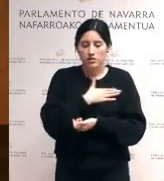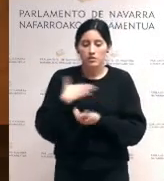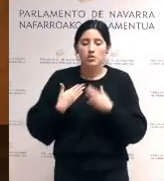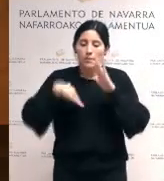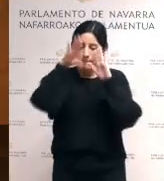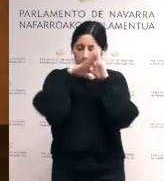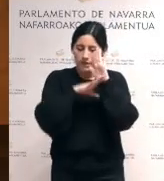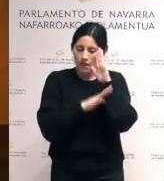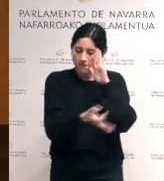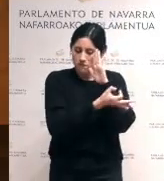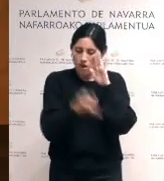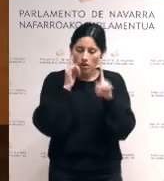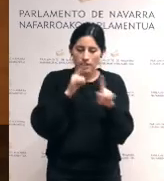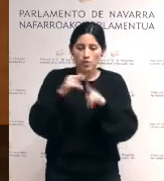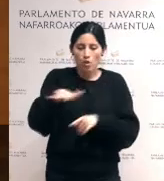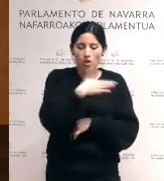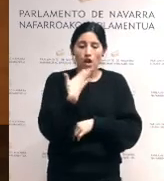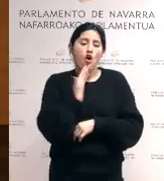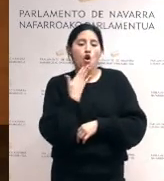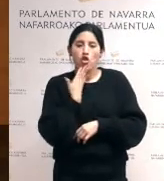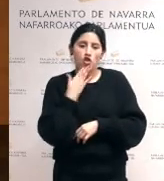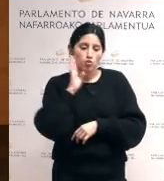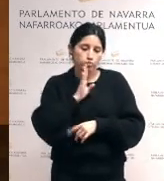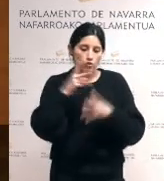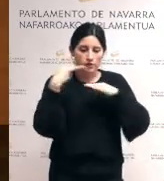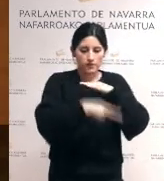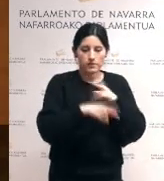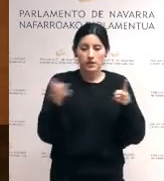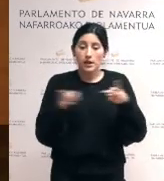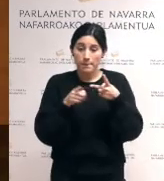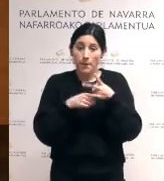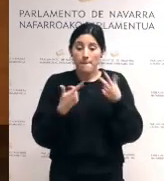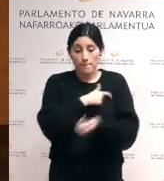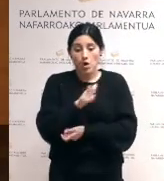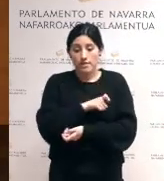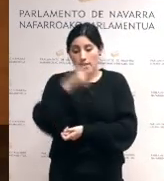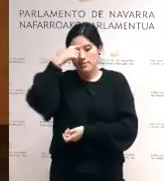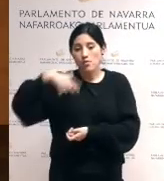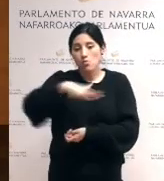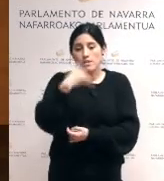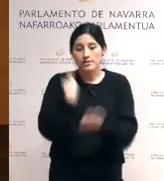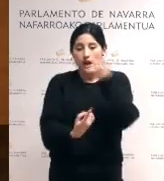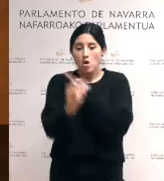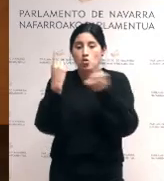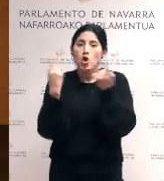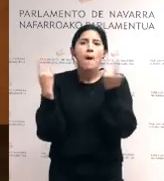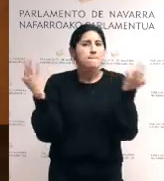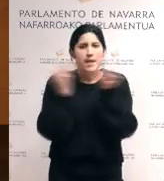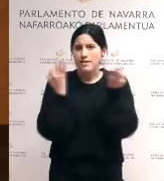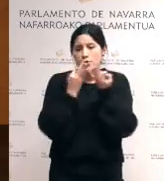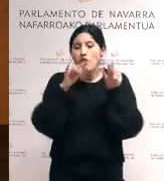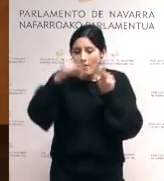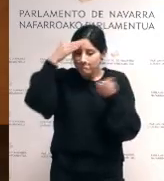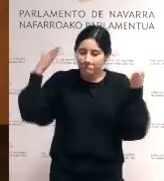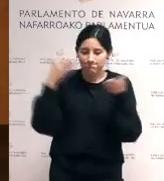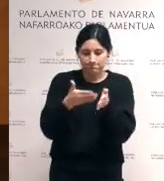prevenir delitos en zonas de ocio, medidas de vigilancia de grupos que la policía sabe que son peligrosos, mucho más intensas que las actuales, medidas para trabajar